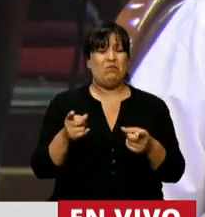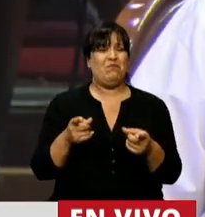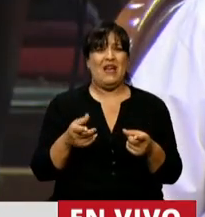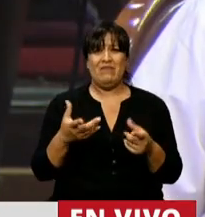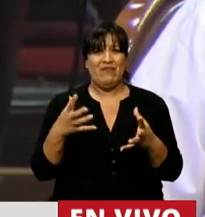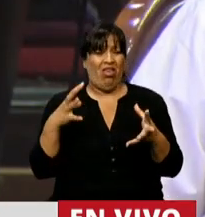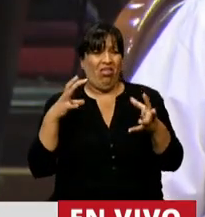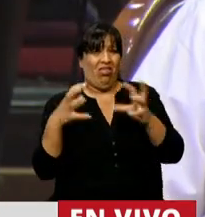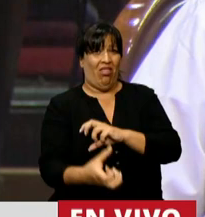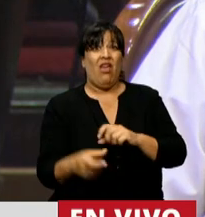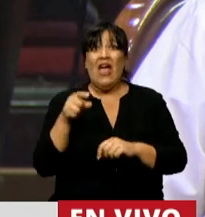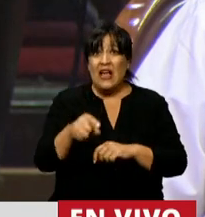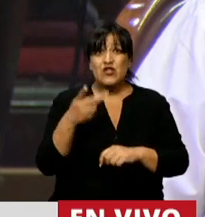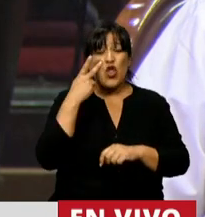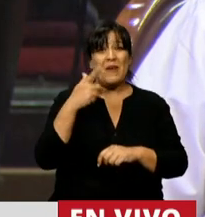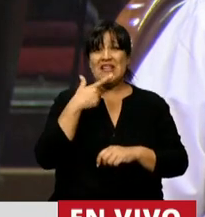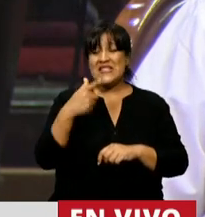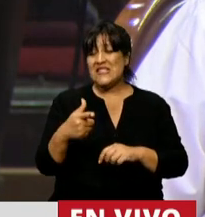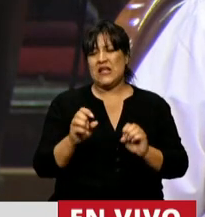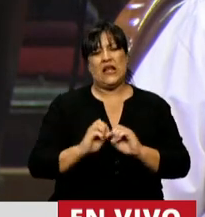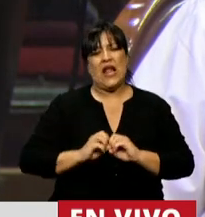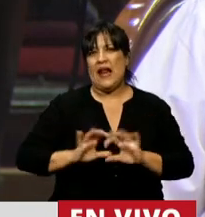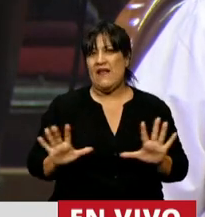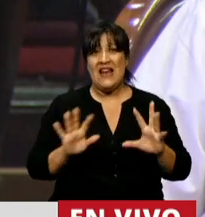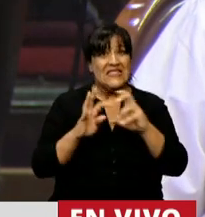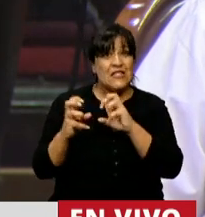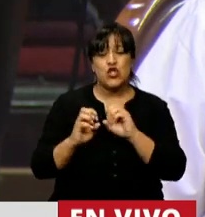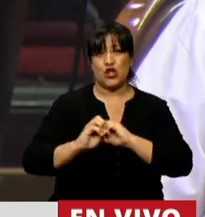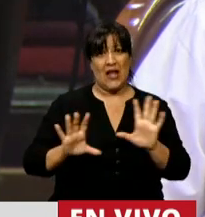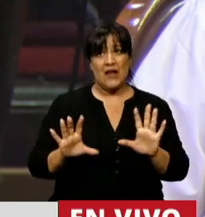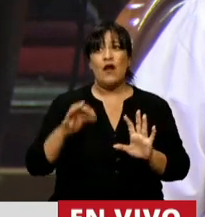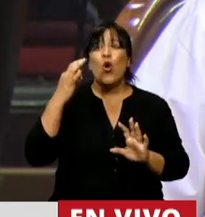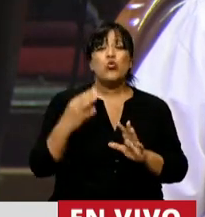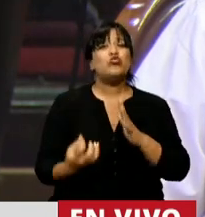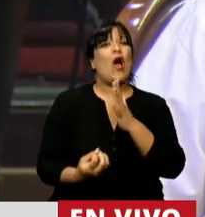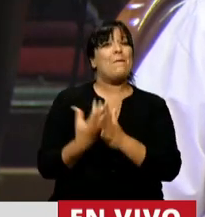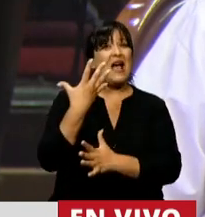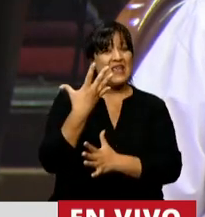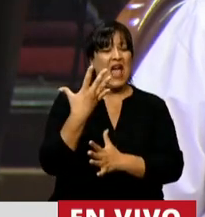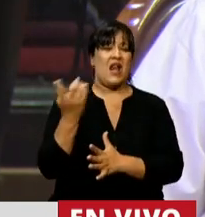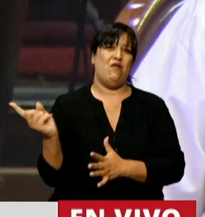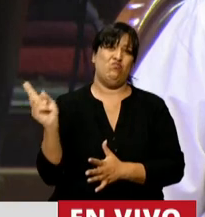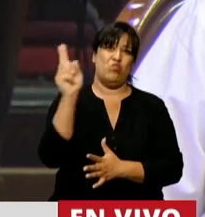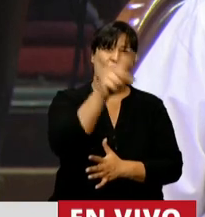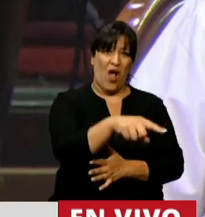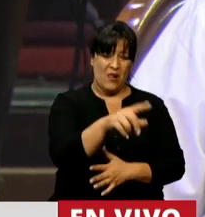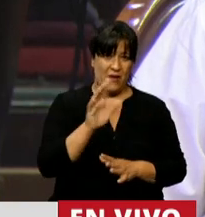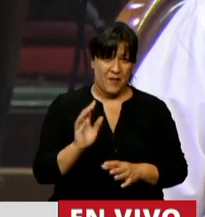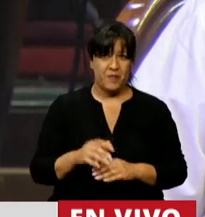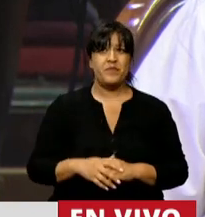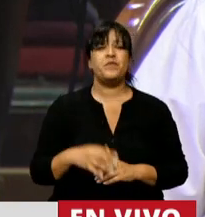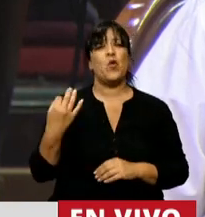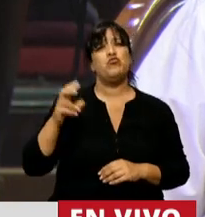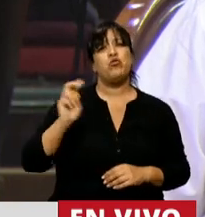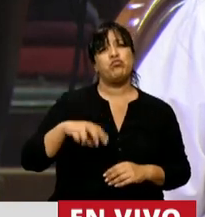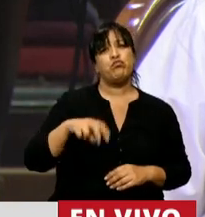instituciones. Fue sin duda una sesión nefasta. Ya de mañana, cuando me retiraba, una vez ya votada, mientras